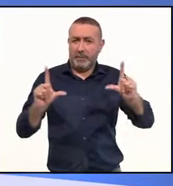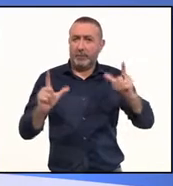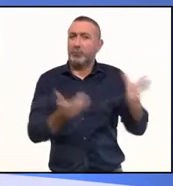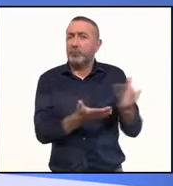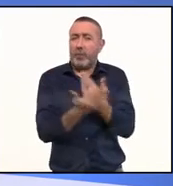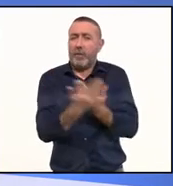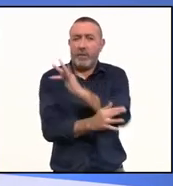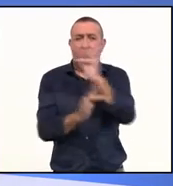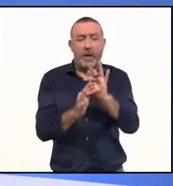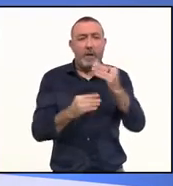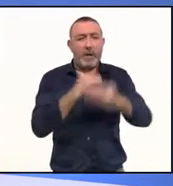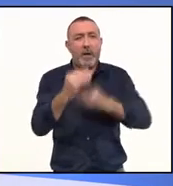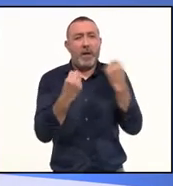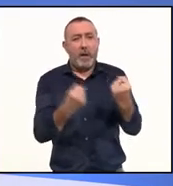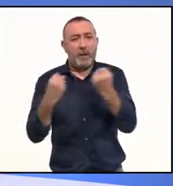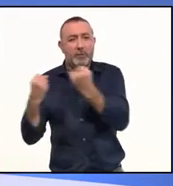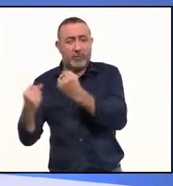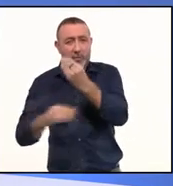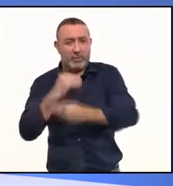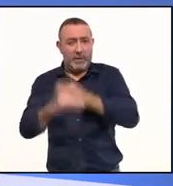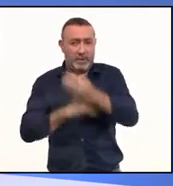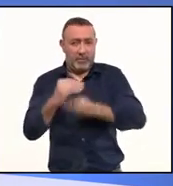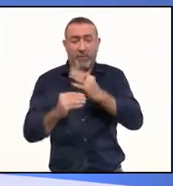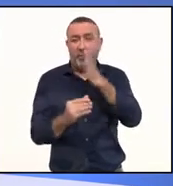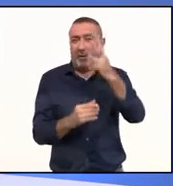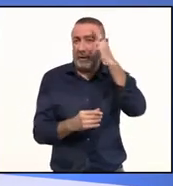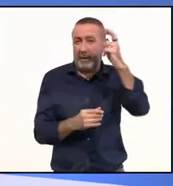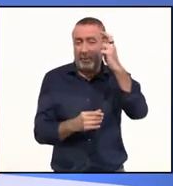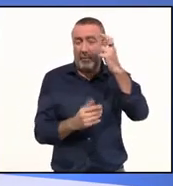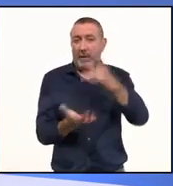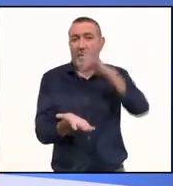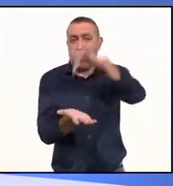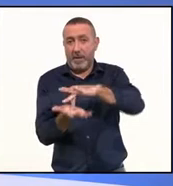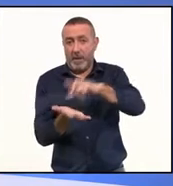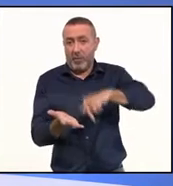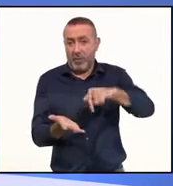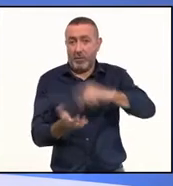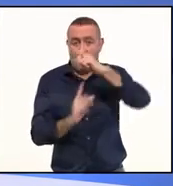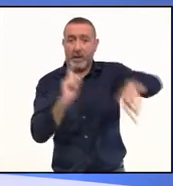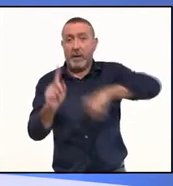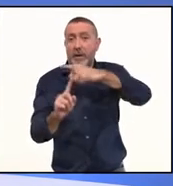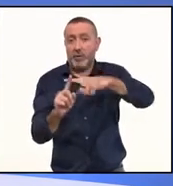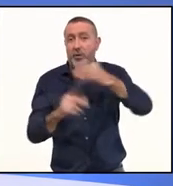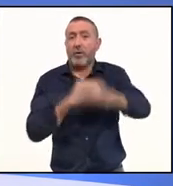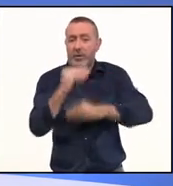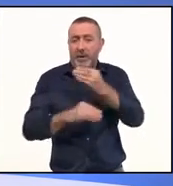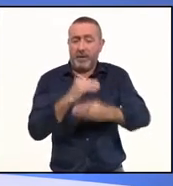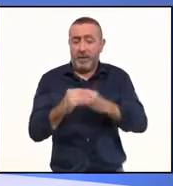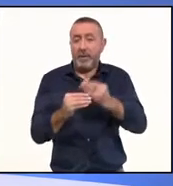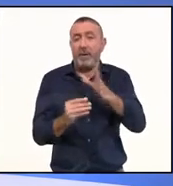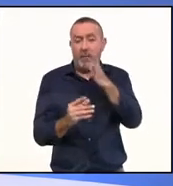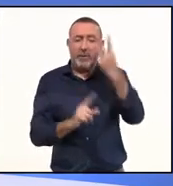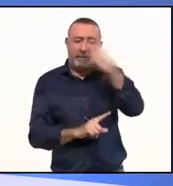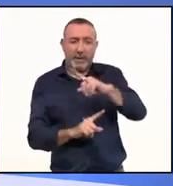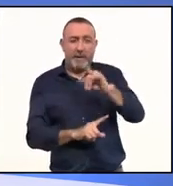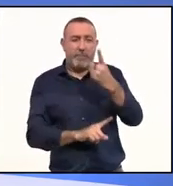de los actos que se han organizado para conmemorar esta jornada un año más nos toca celebrar la a pesar de los muchos